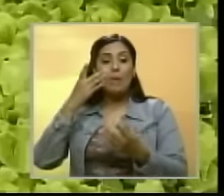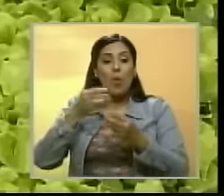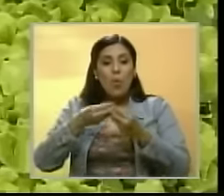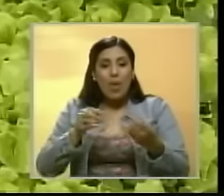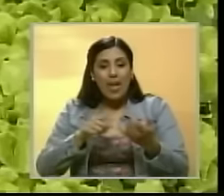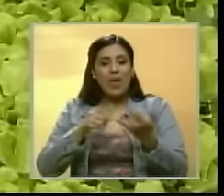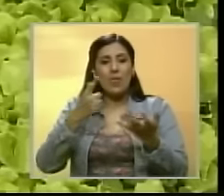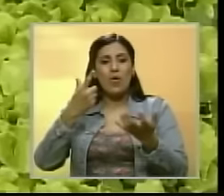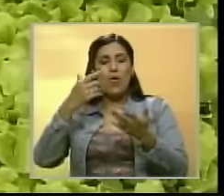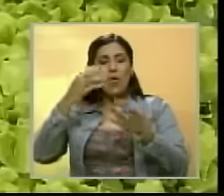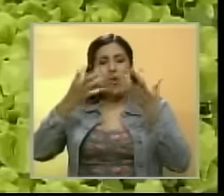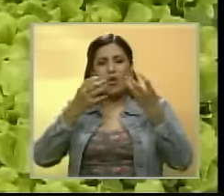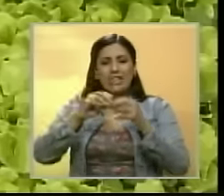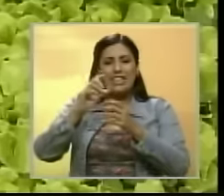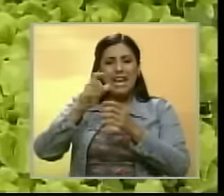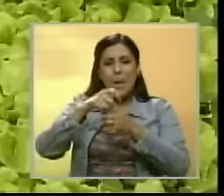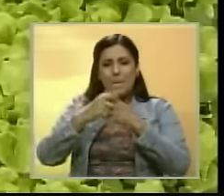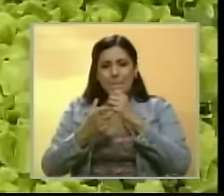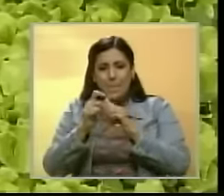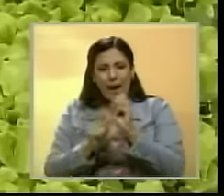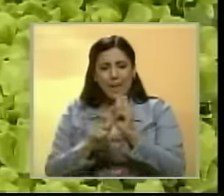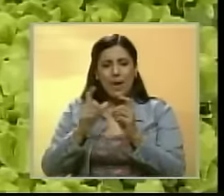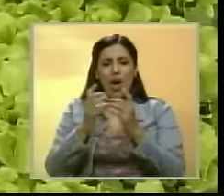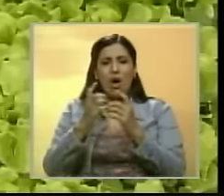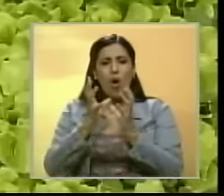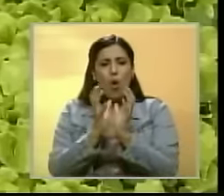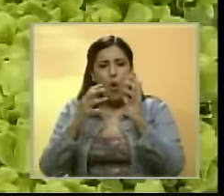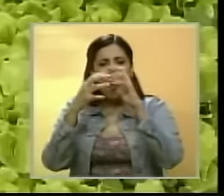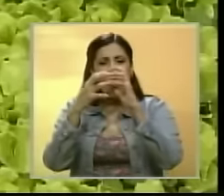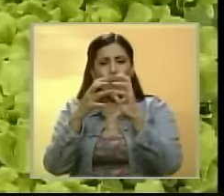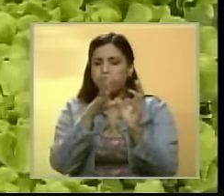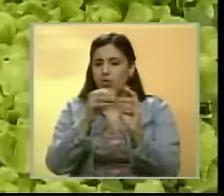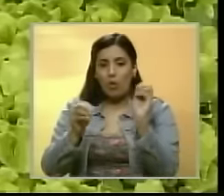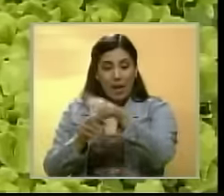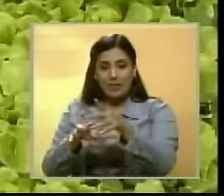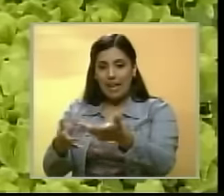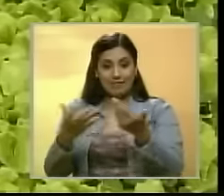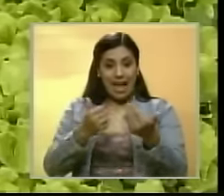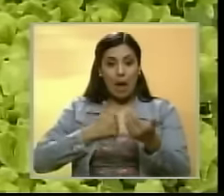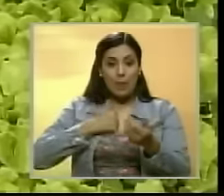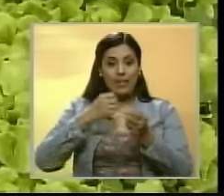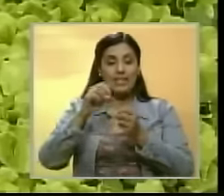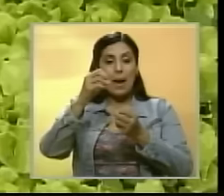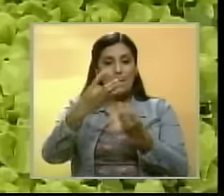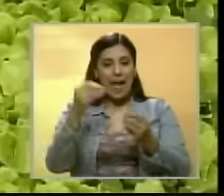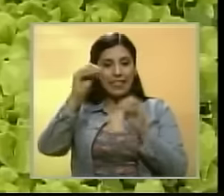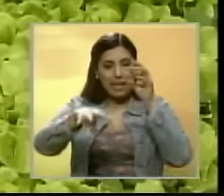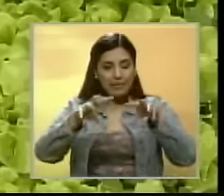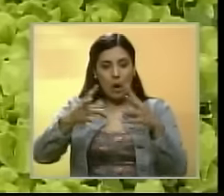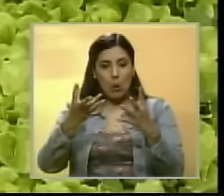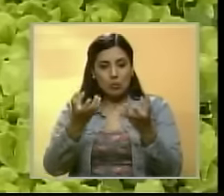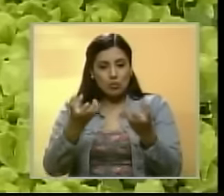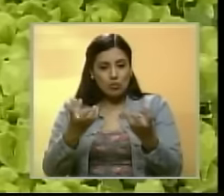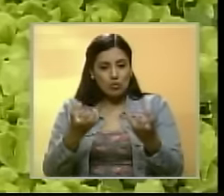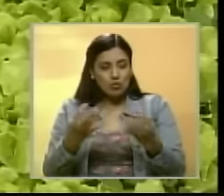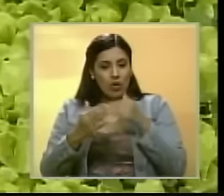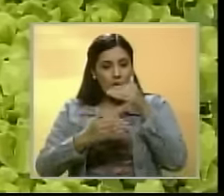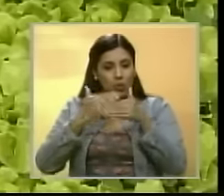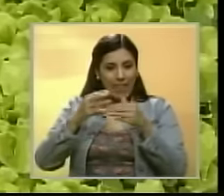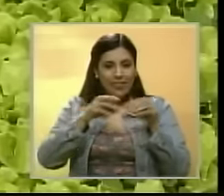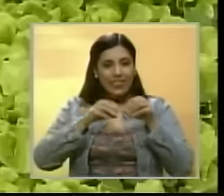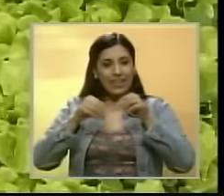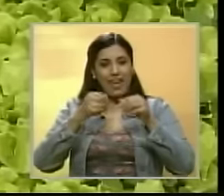su de su cocina que si las sojas de las conchas de las papas todo eso uno tiene que echárselo siempre a las Matas para ir regenerando